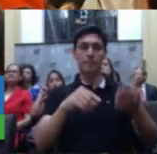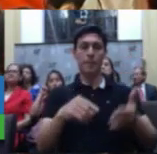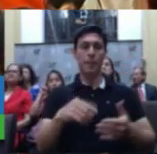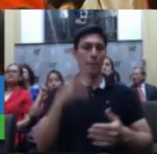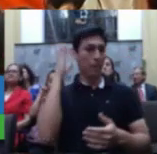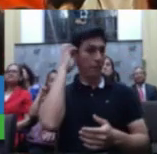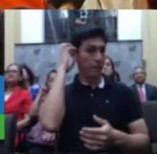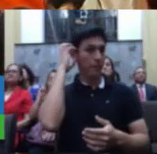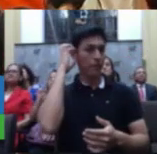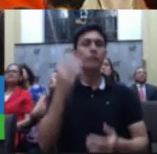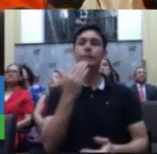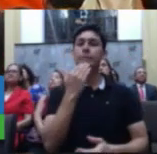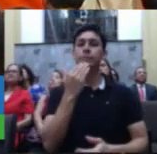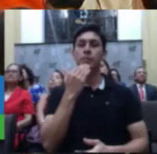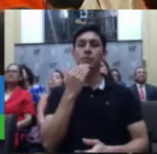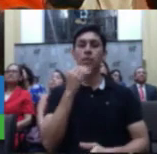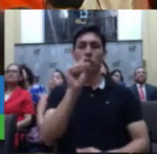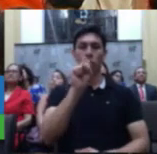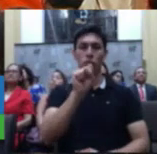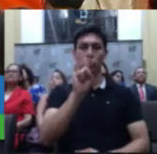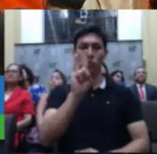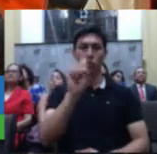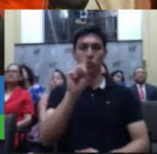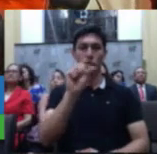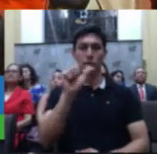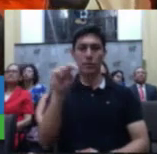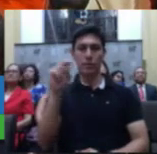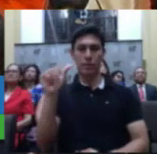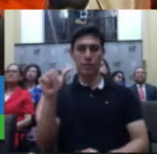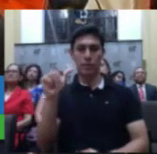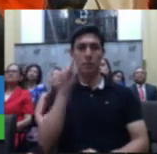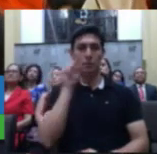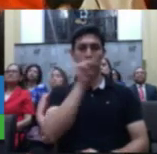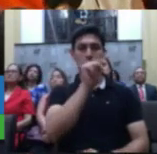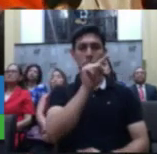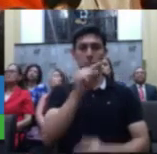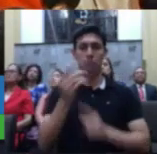Waxon, quien lo hará además con lengua de señas.